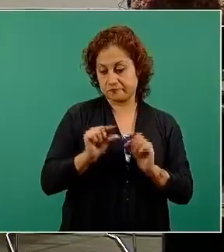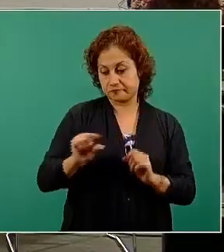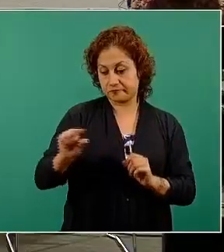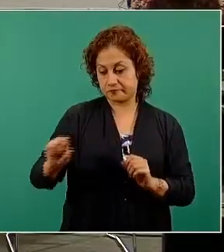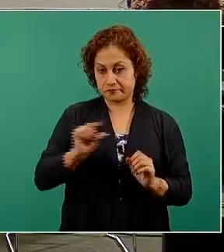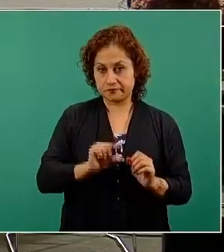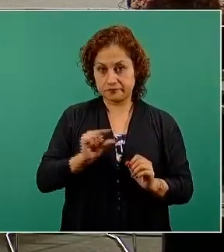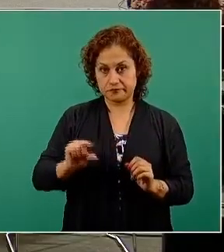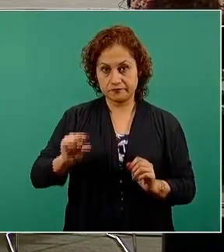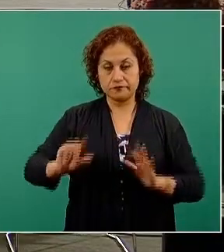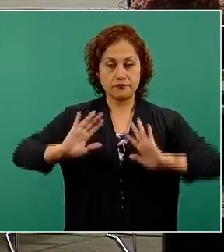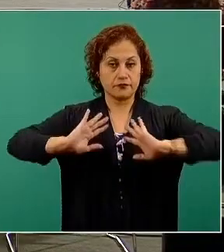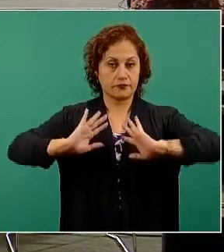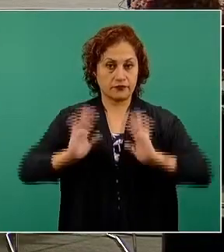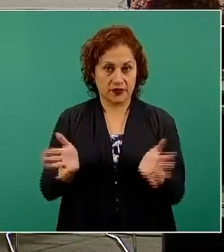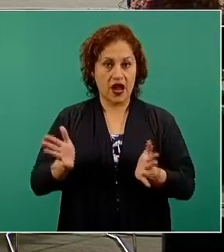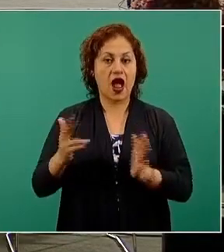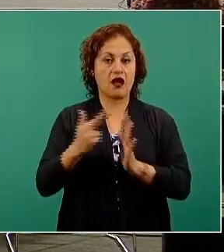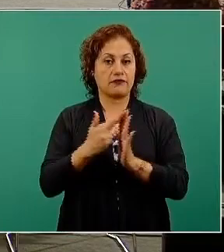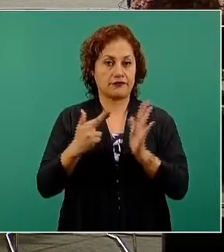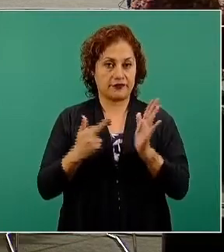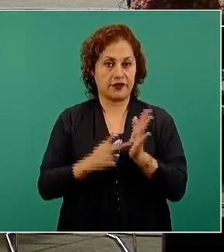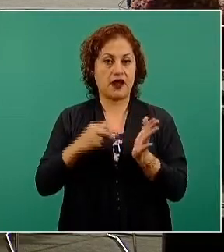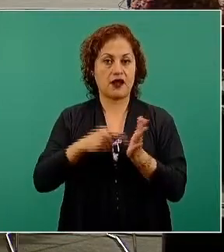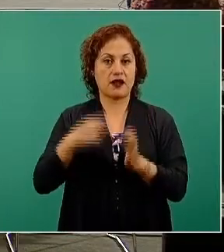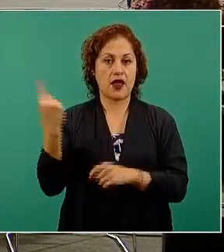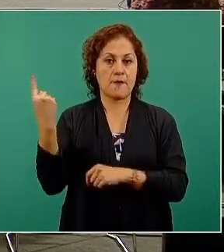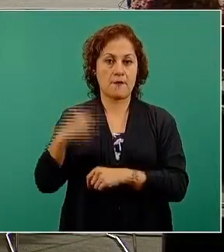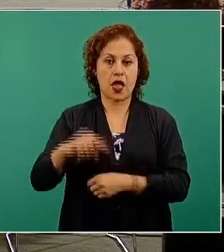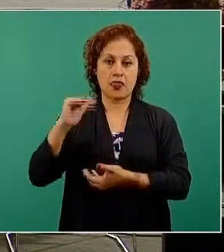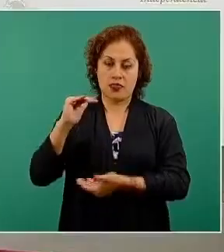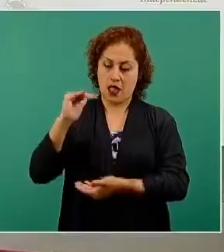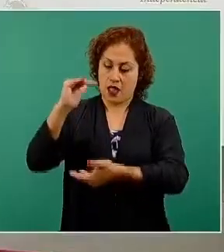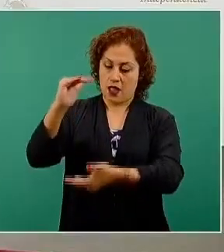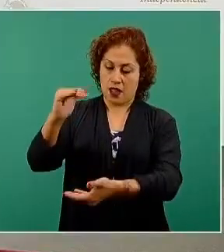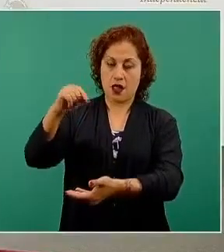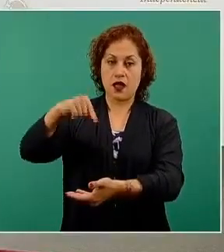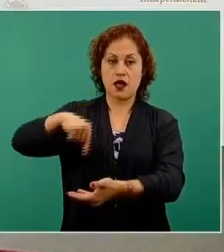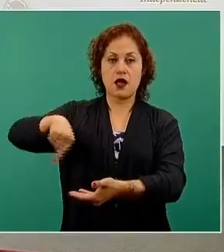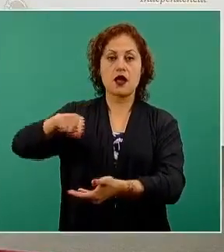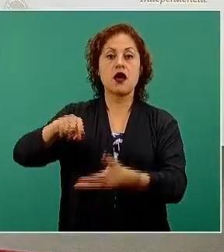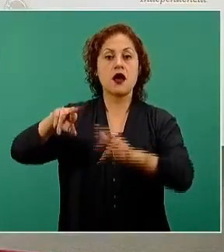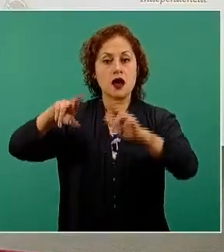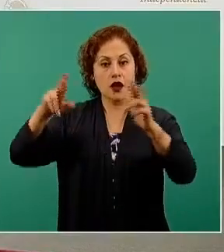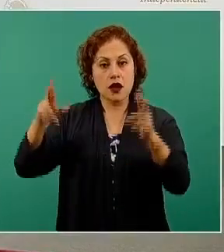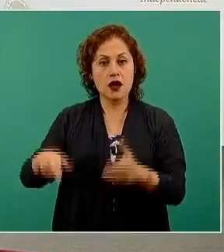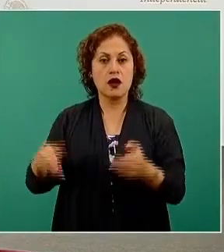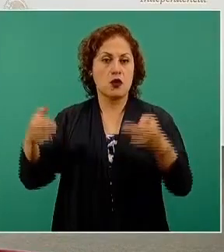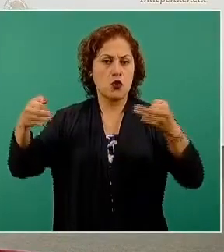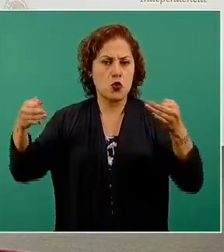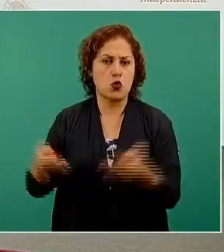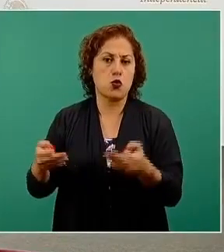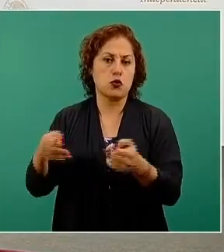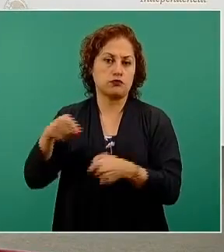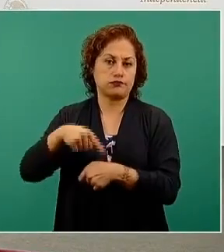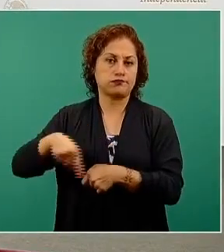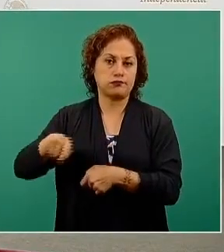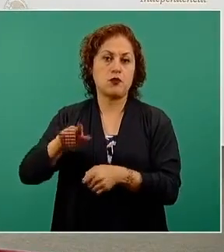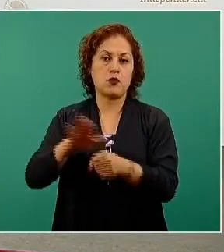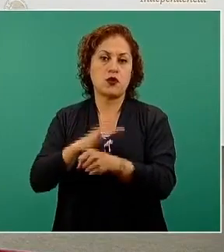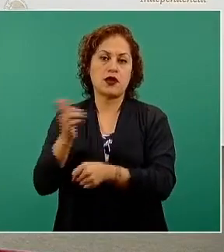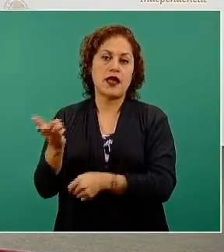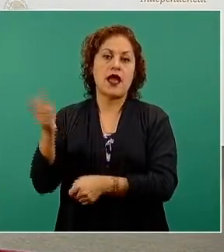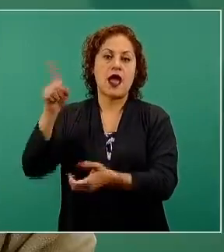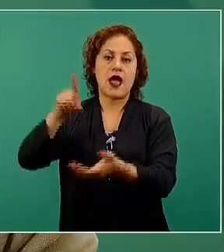está diseñado, que aguanta la temperatura con esos congelantes y por el trayecto por el que van a